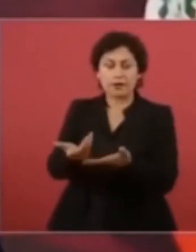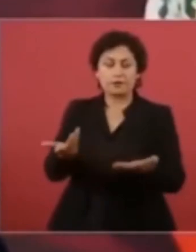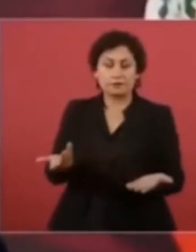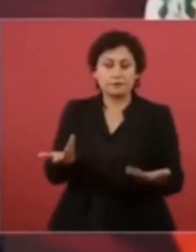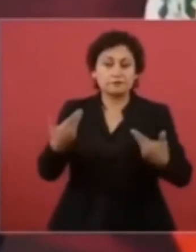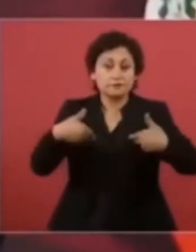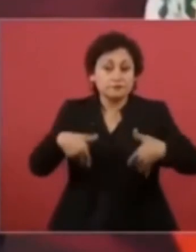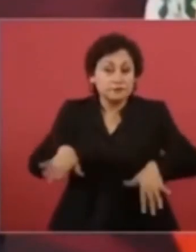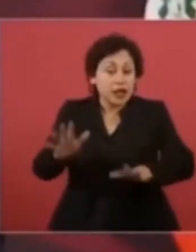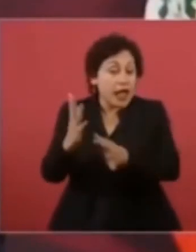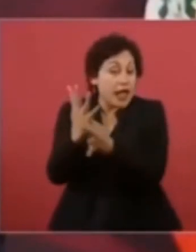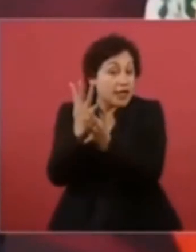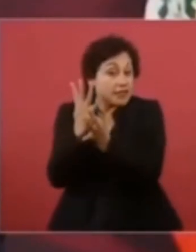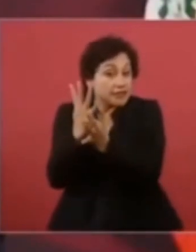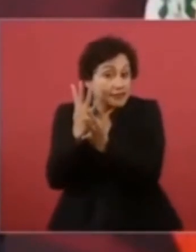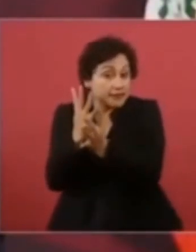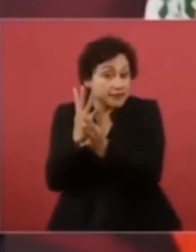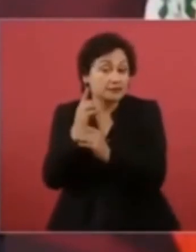se editaban,